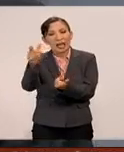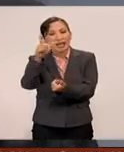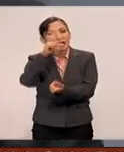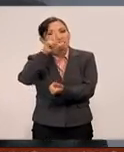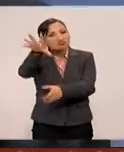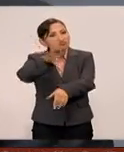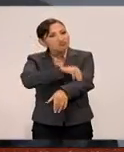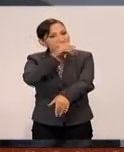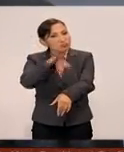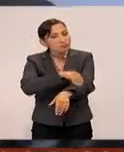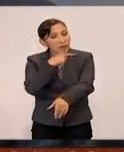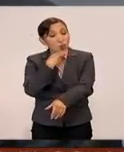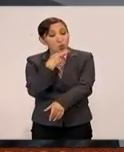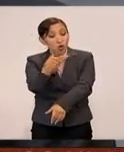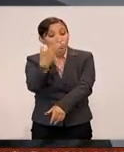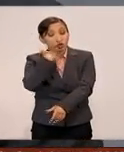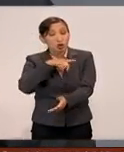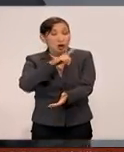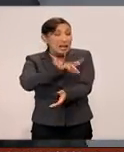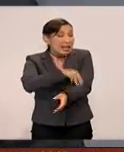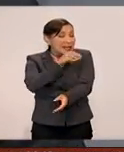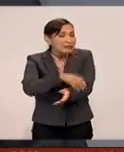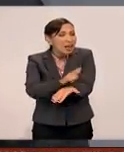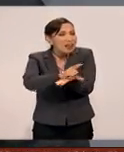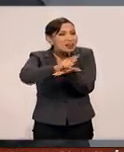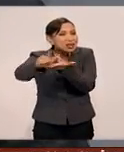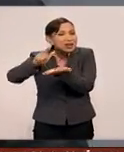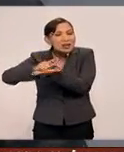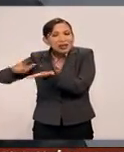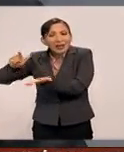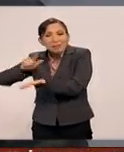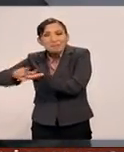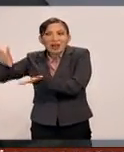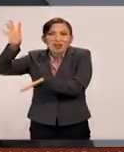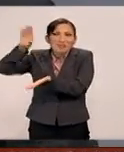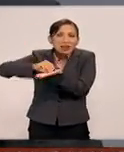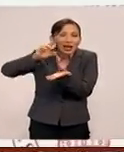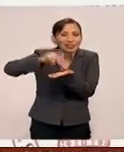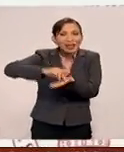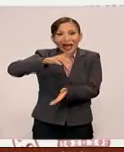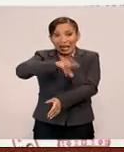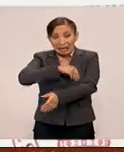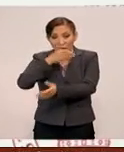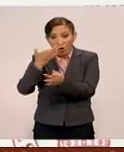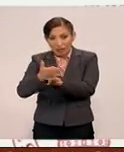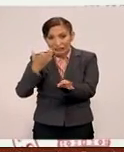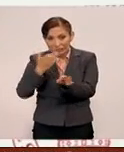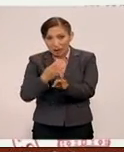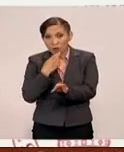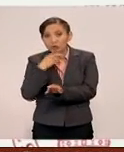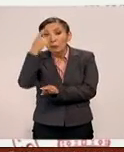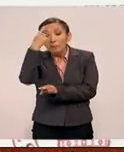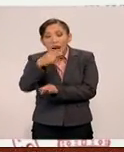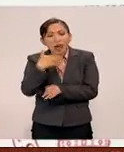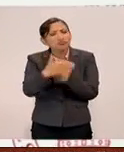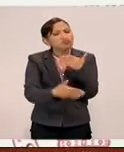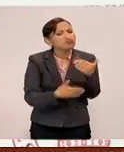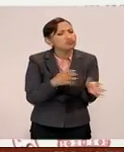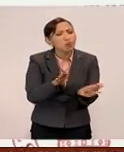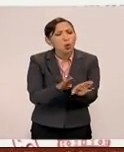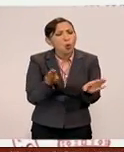que significa el uso de energías limpias y de energías o de la energía que hoy se emplea para que